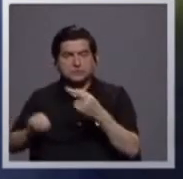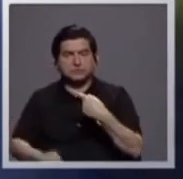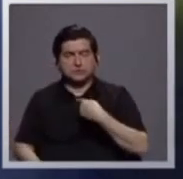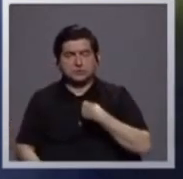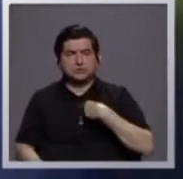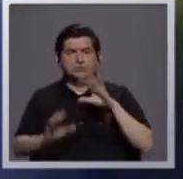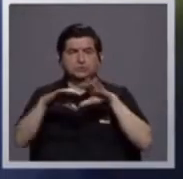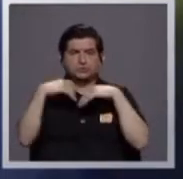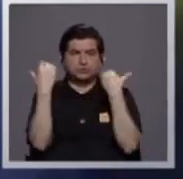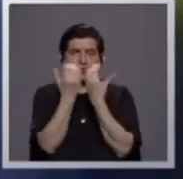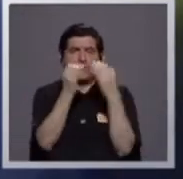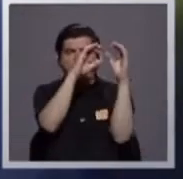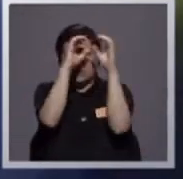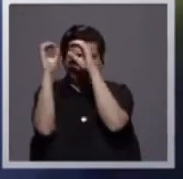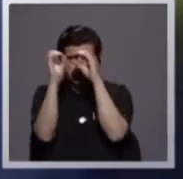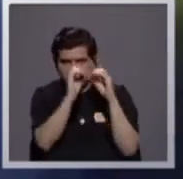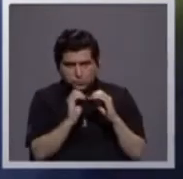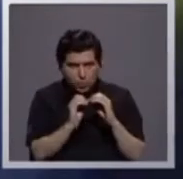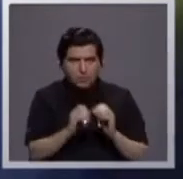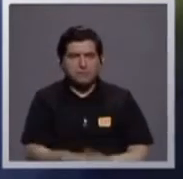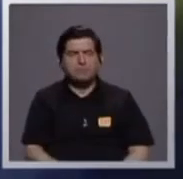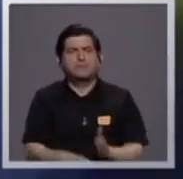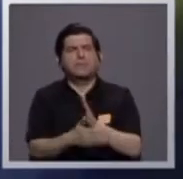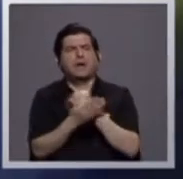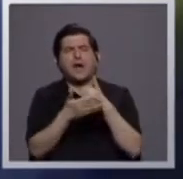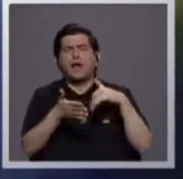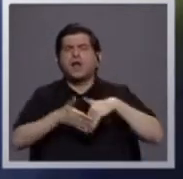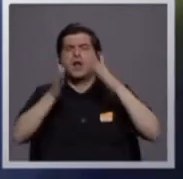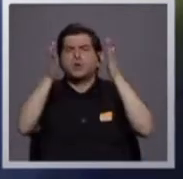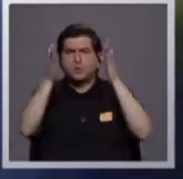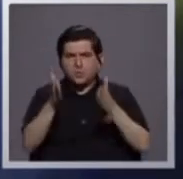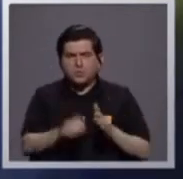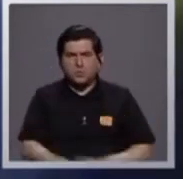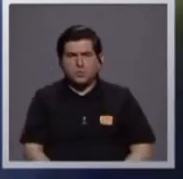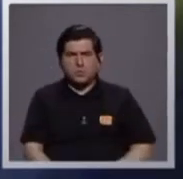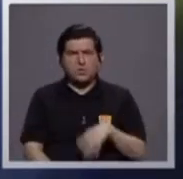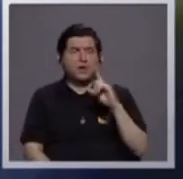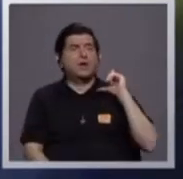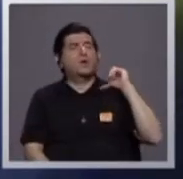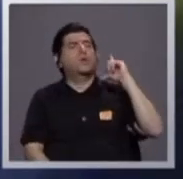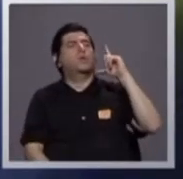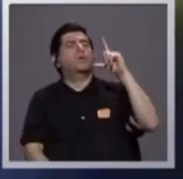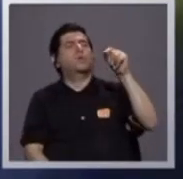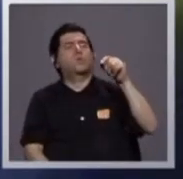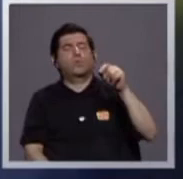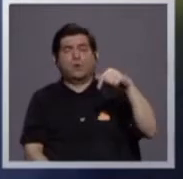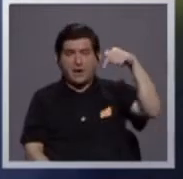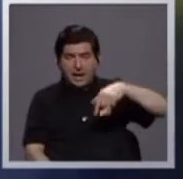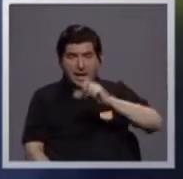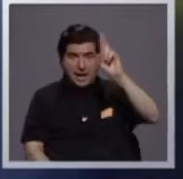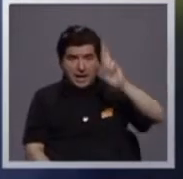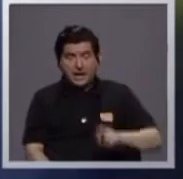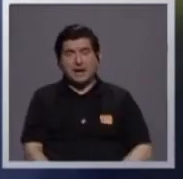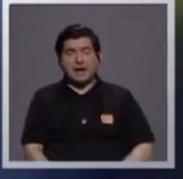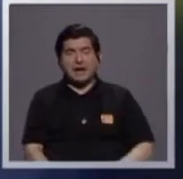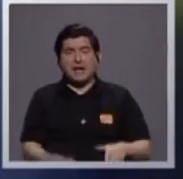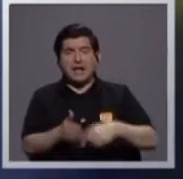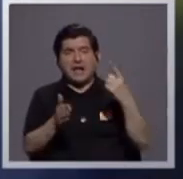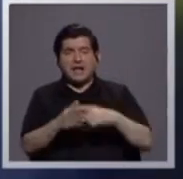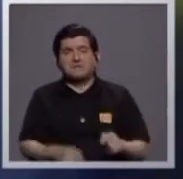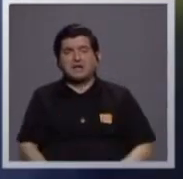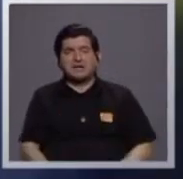doy clases por Zoom, y algunos de mis estudiantes que están en zonas alejadas de Costa Rica, se les cae la señal